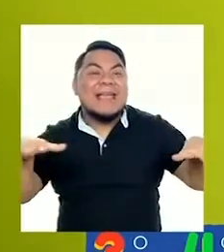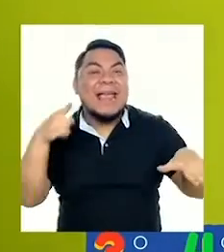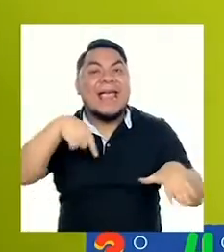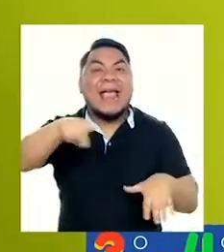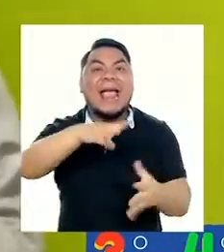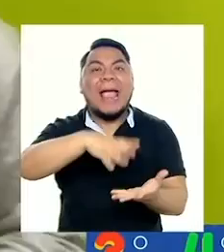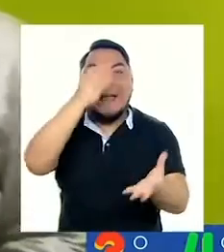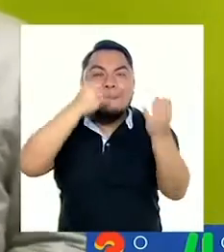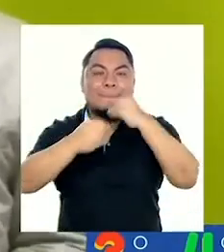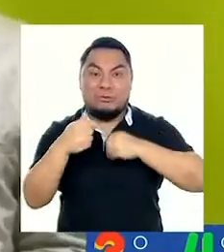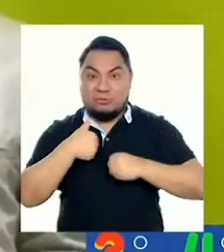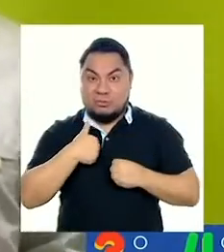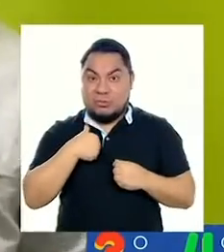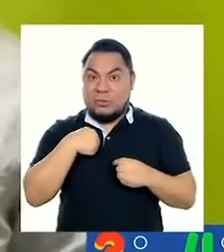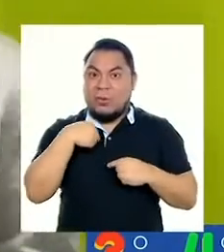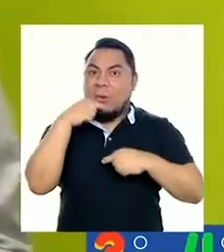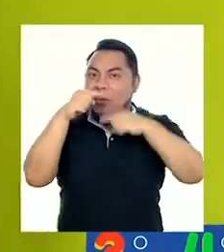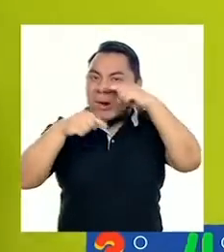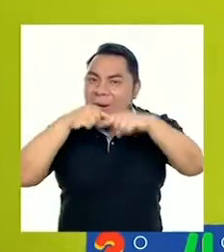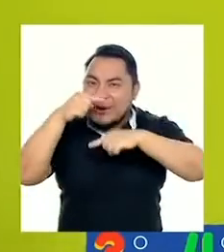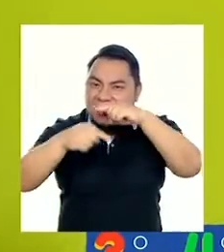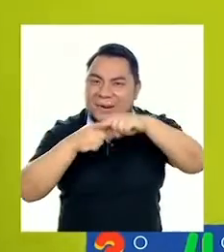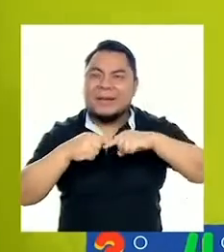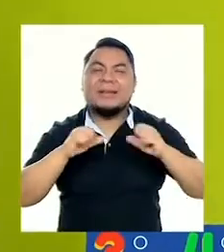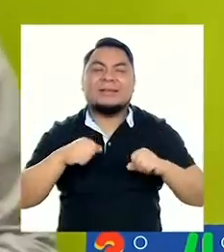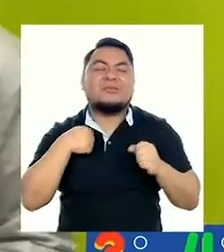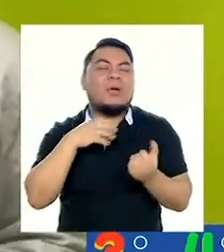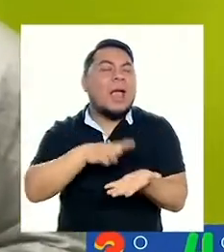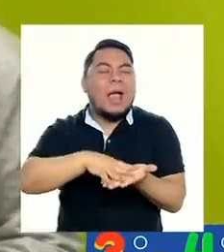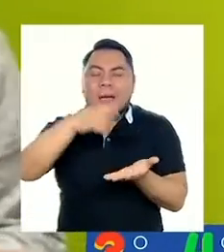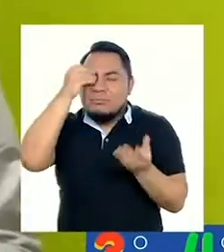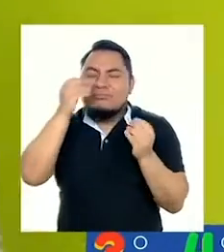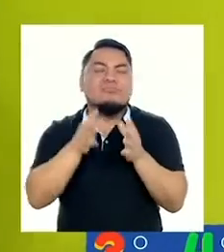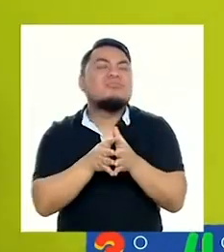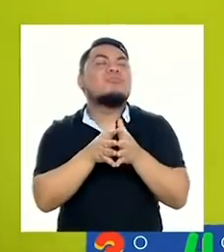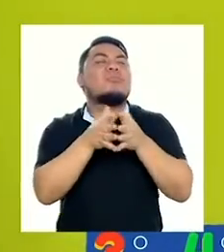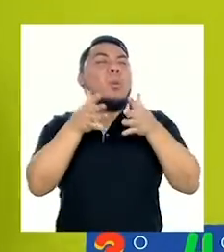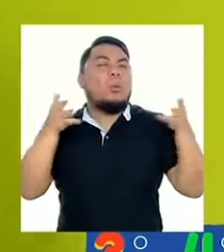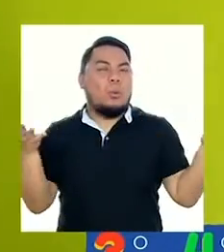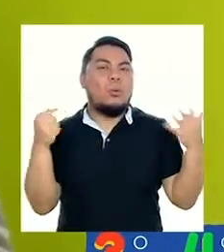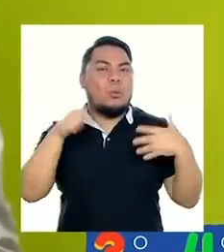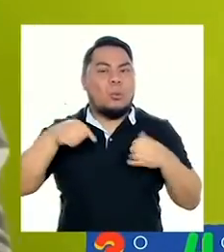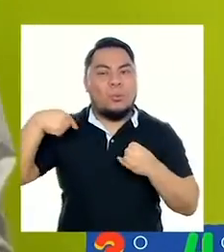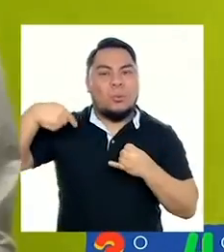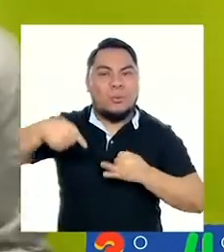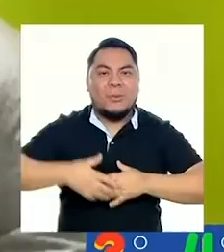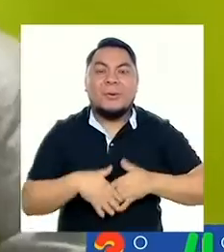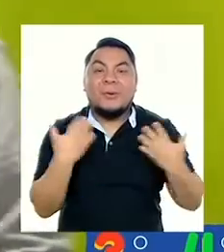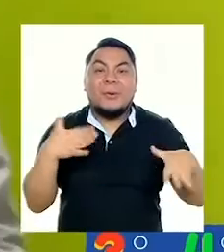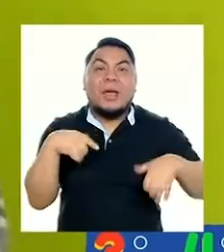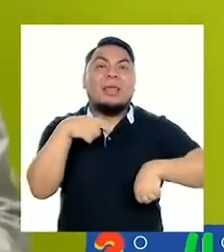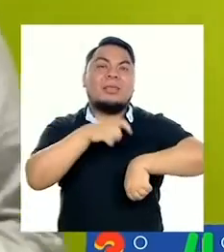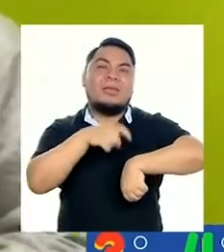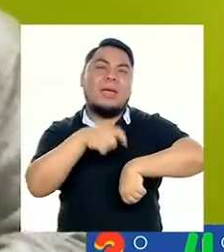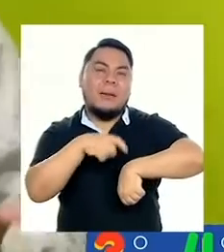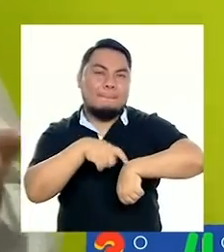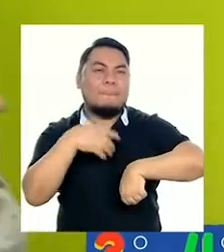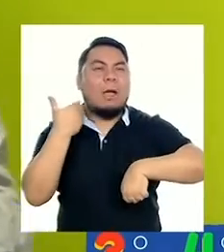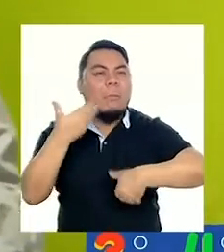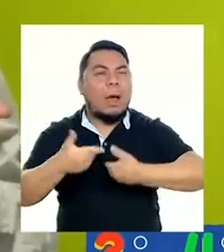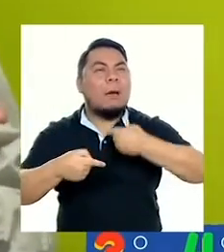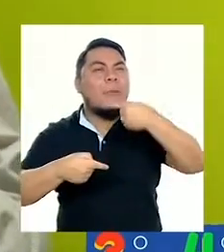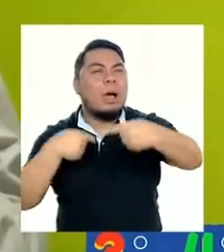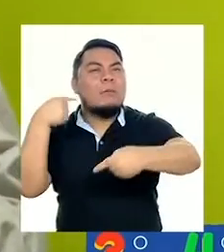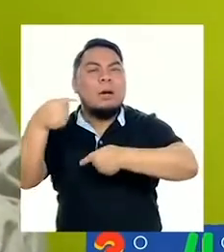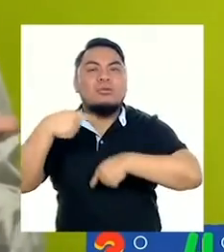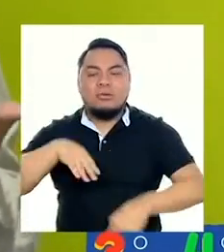en Casa. Les cuento, he aprendido muchísimo en estos días. El tiempo pasa y